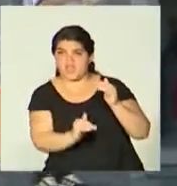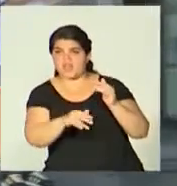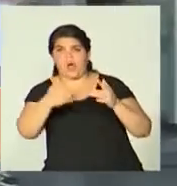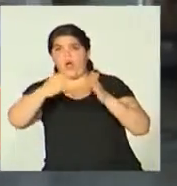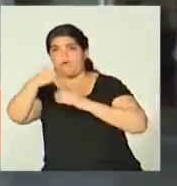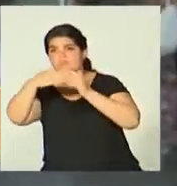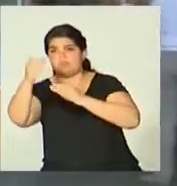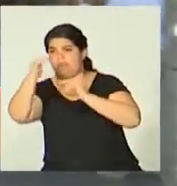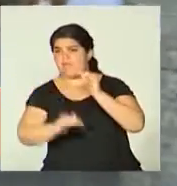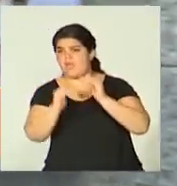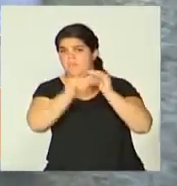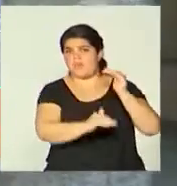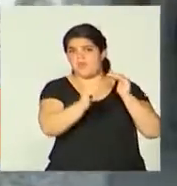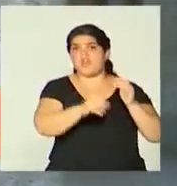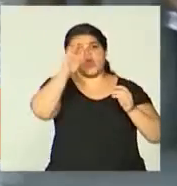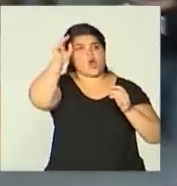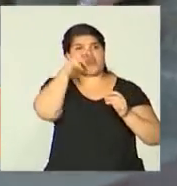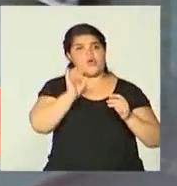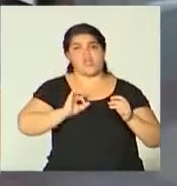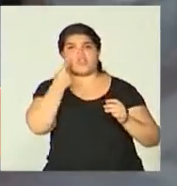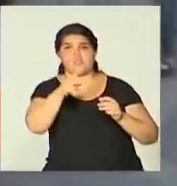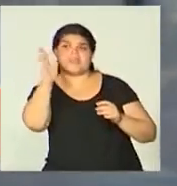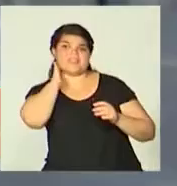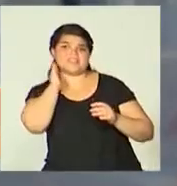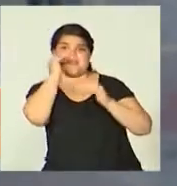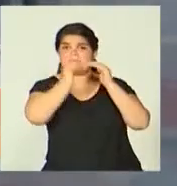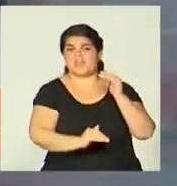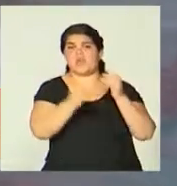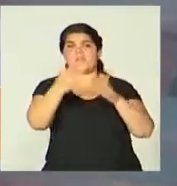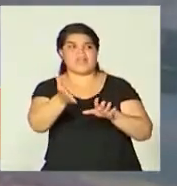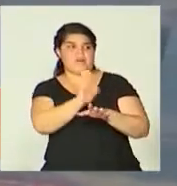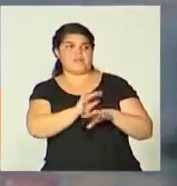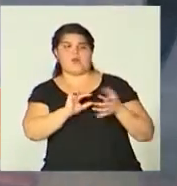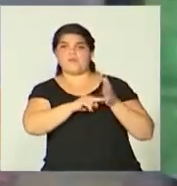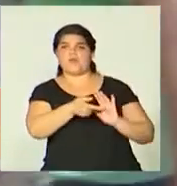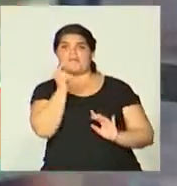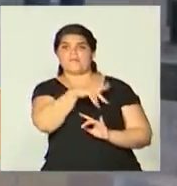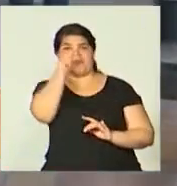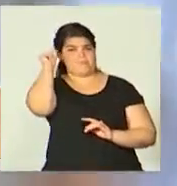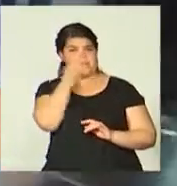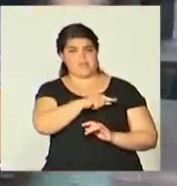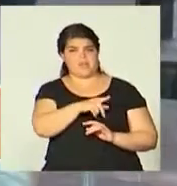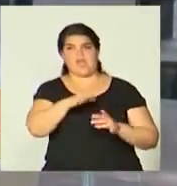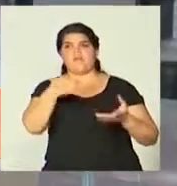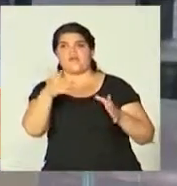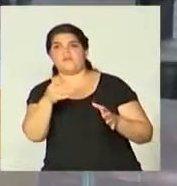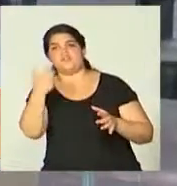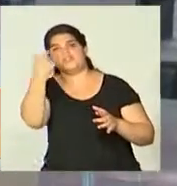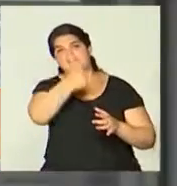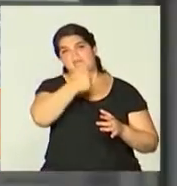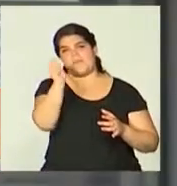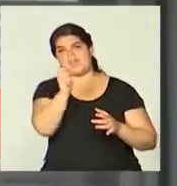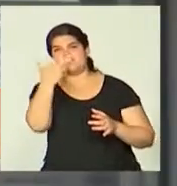que va a tener Cornejo en el 2016. Eso, si a lo mejor lo podrían haber hecho hace 6 meses, 5 meses, y